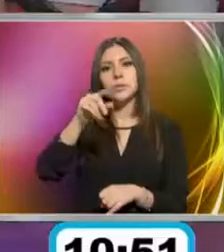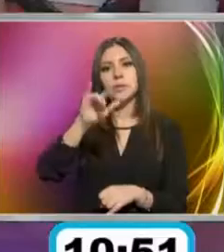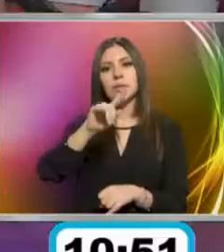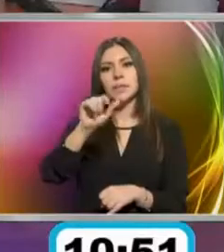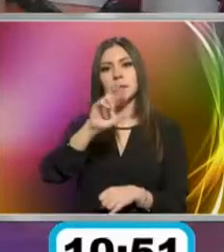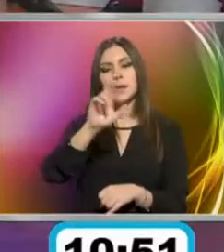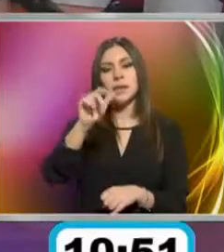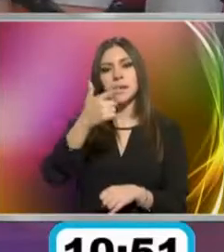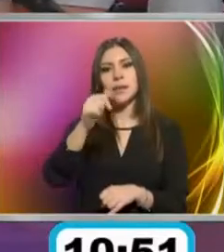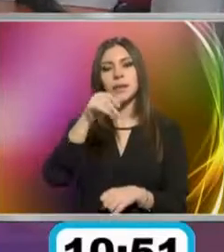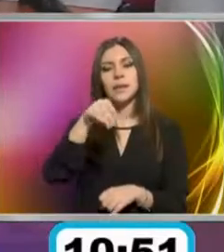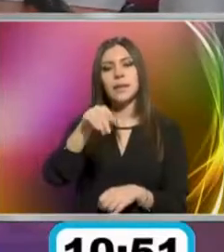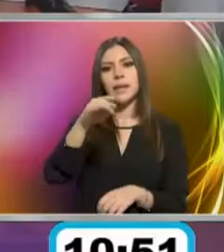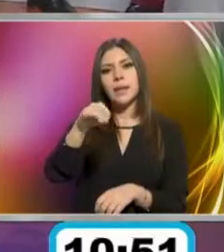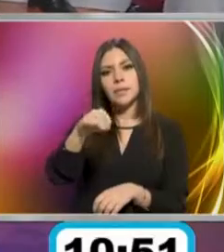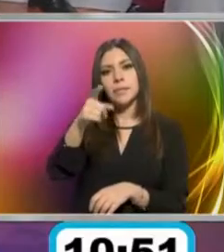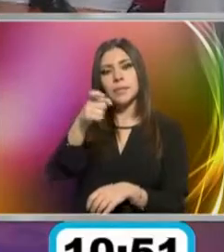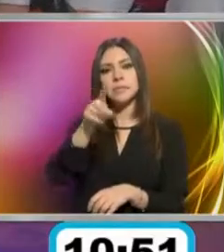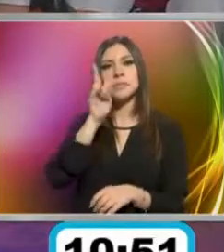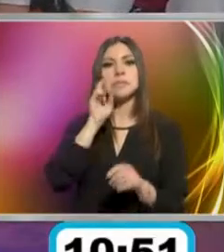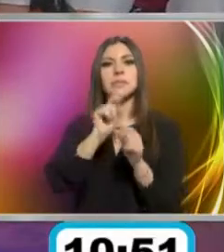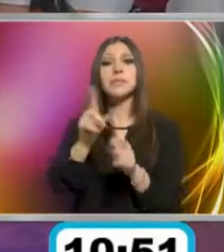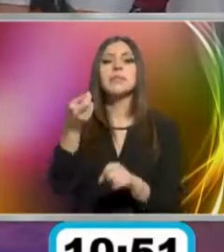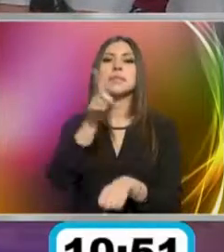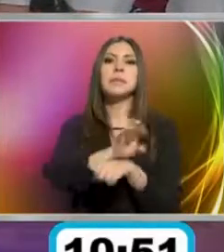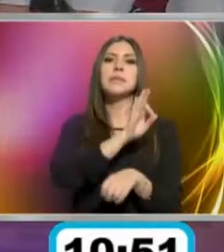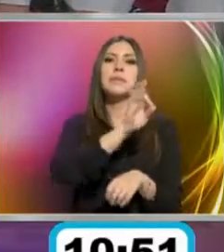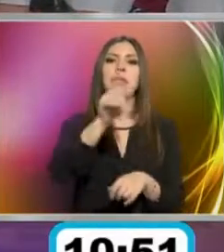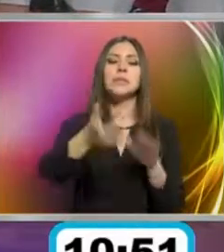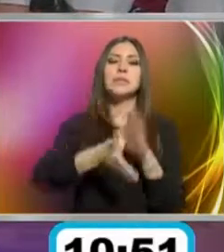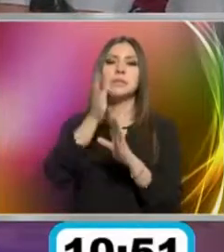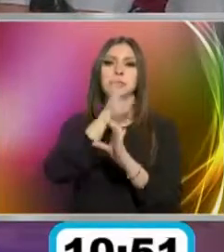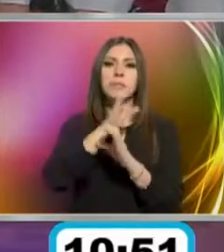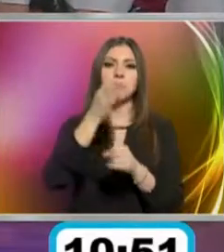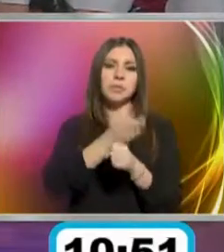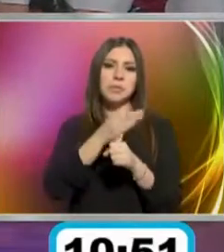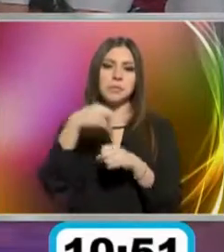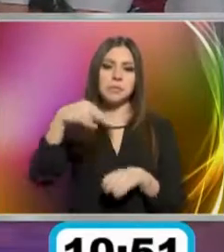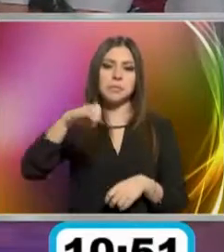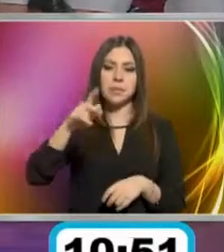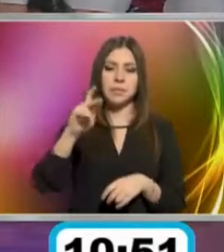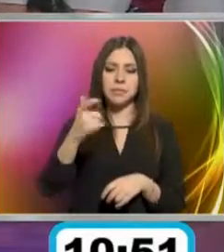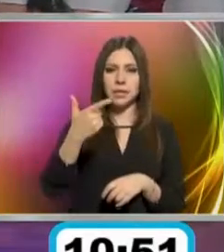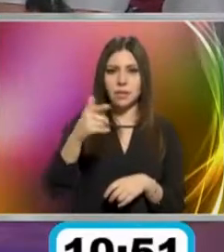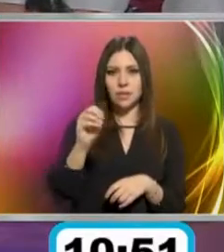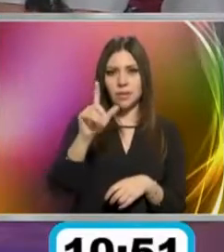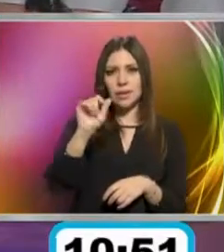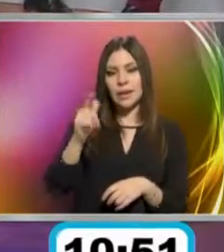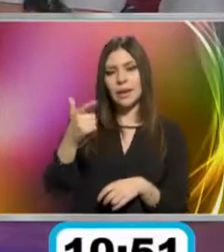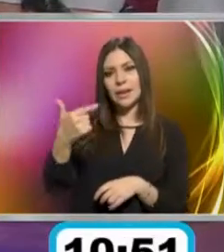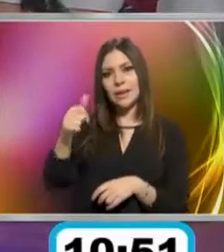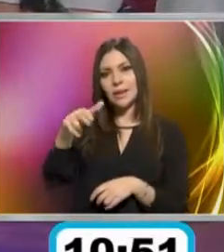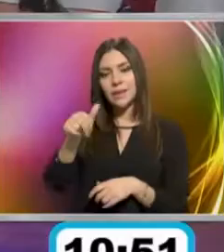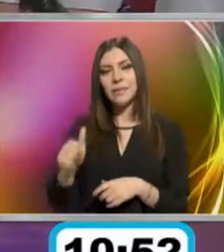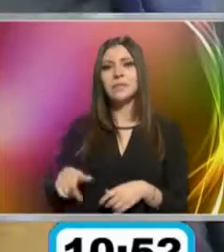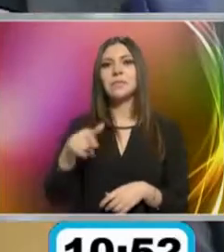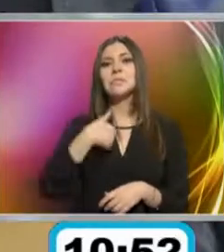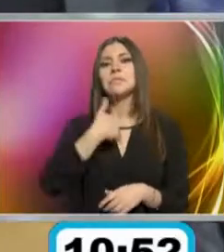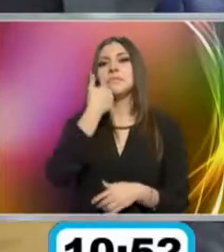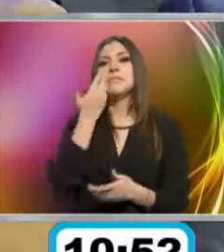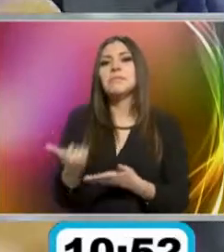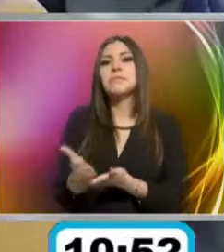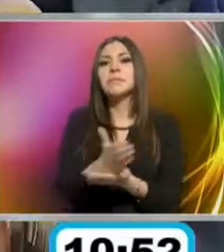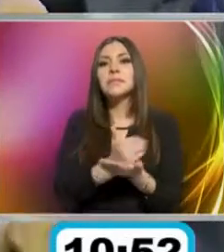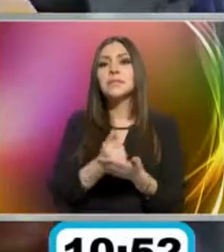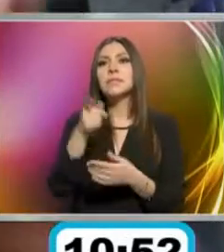www.tonolizarraga.mx. Muy bien. Oye, y ahorita nos vas a cantar Me Pegó la Gana, que te ha dado millones de reproducciones. Así es, muchísimas gracias a toda la gente que nos ha hecho el favor de apoyarnos con ese tema,